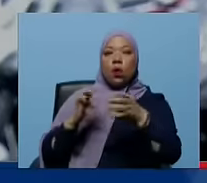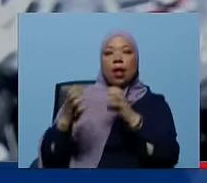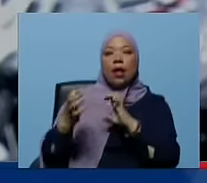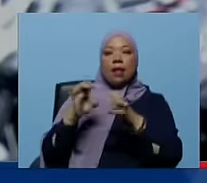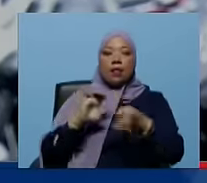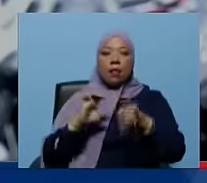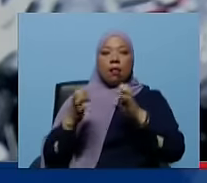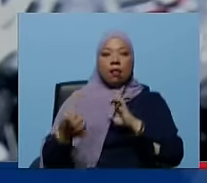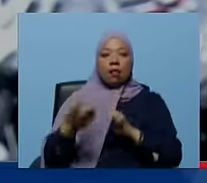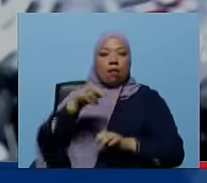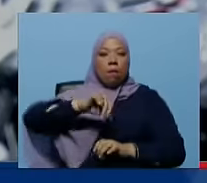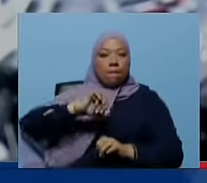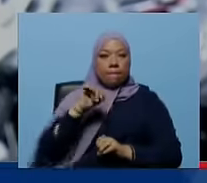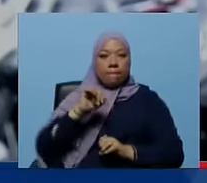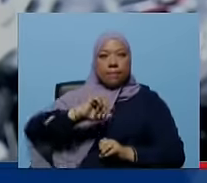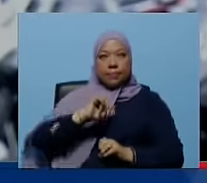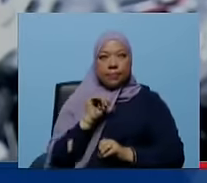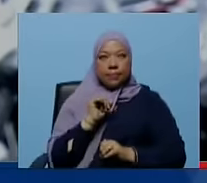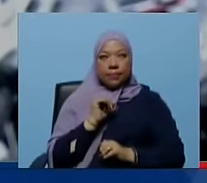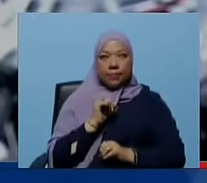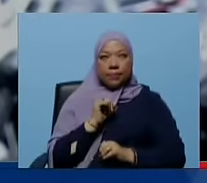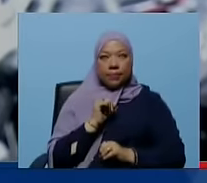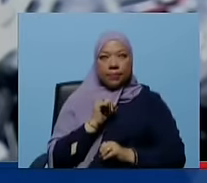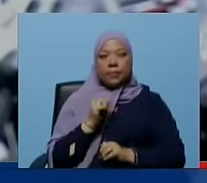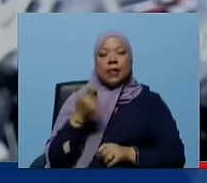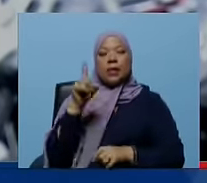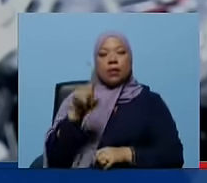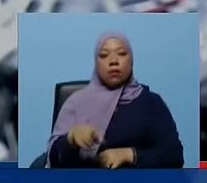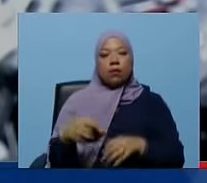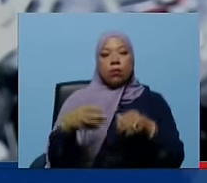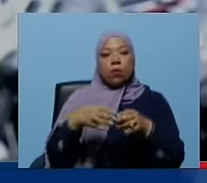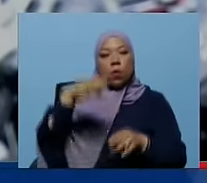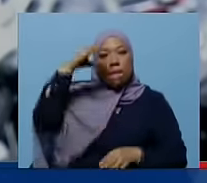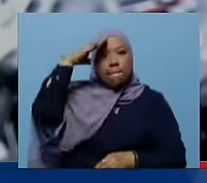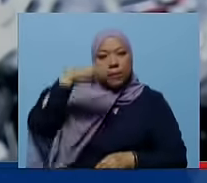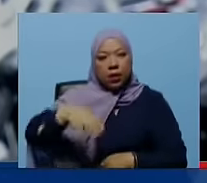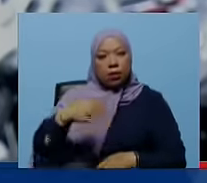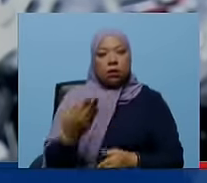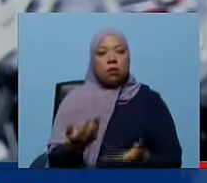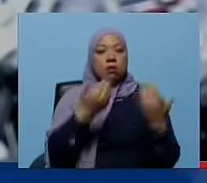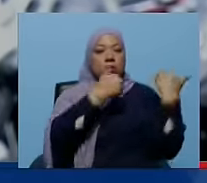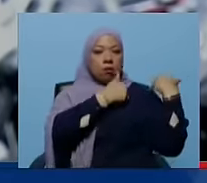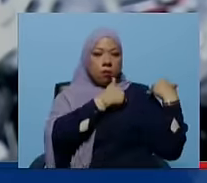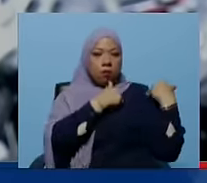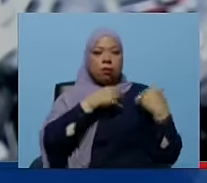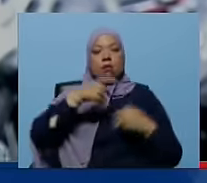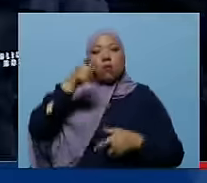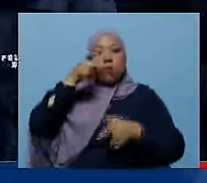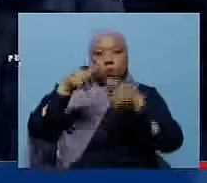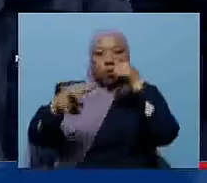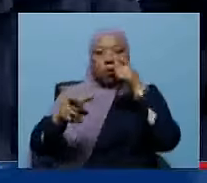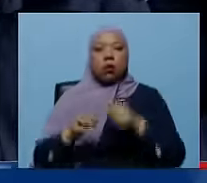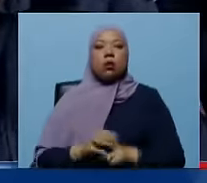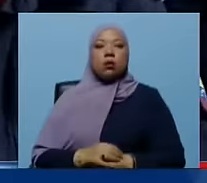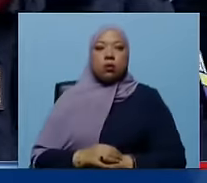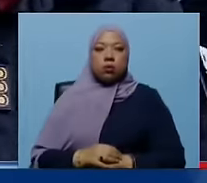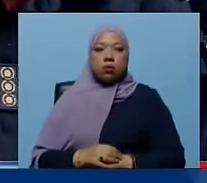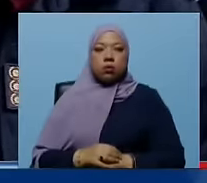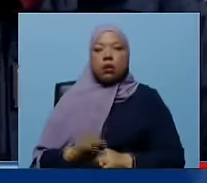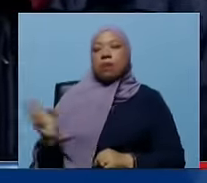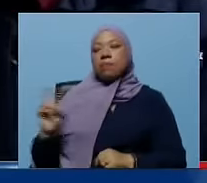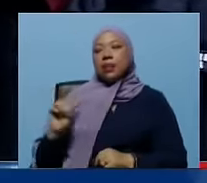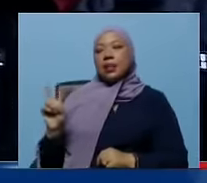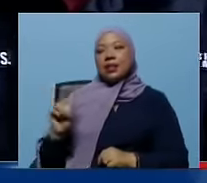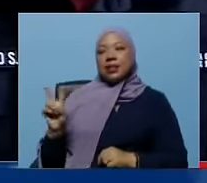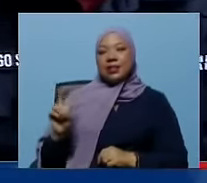nuestros cuerpos policiales y de nuestros cuerpos militares encargados de la seguridad son Made in